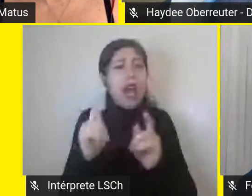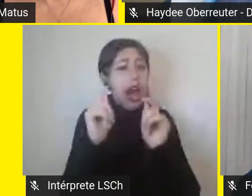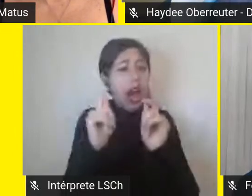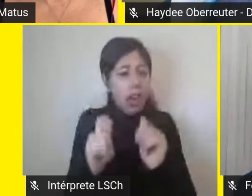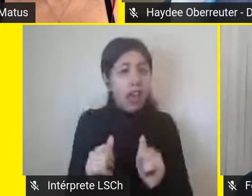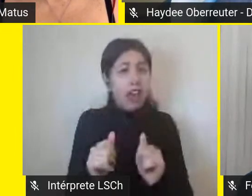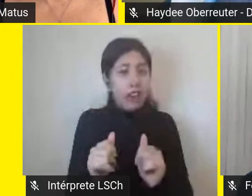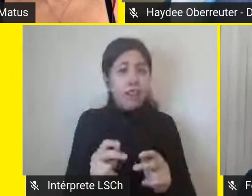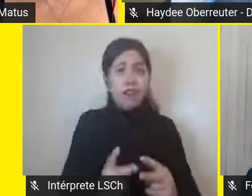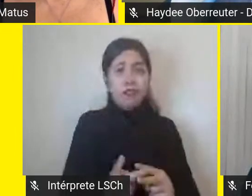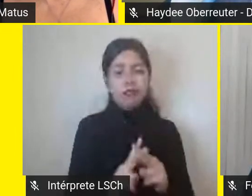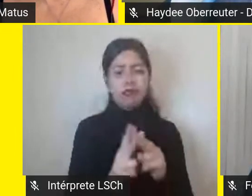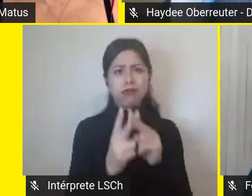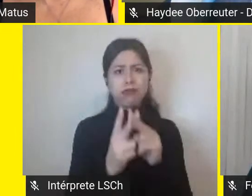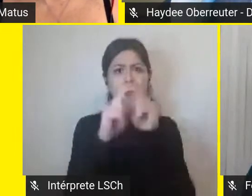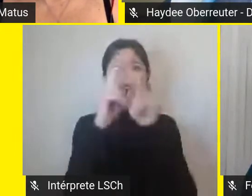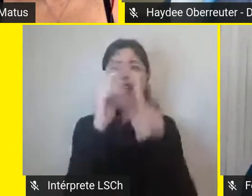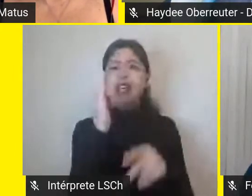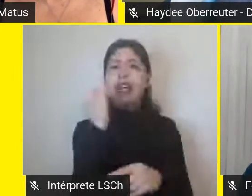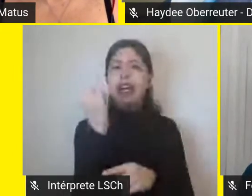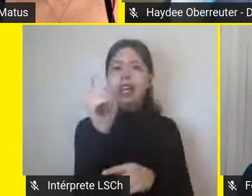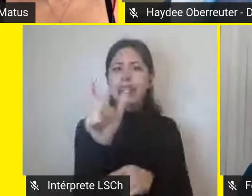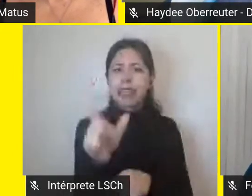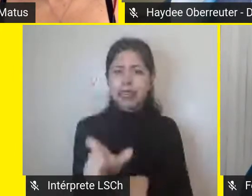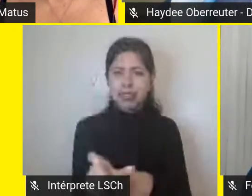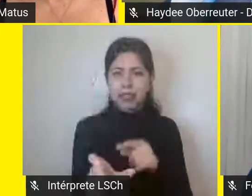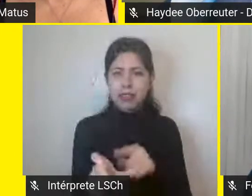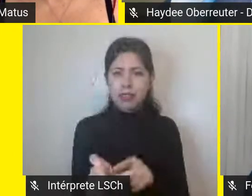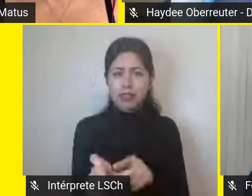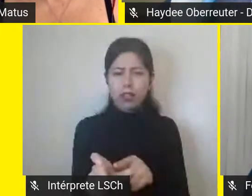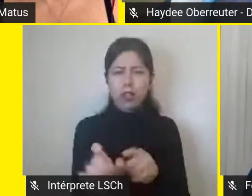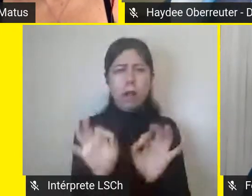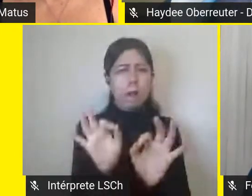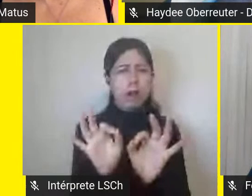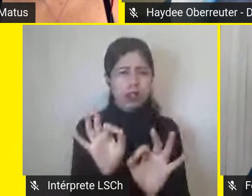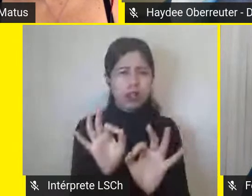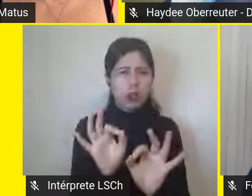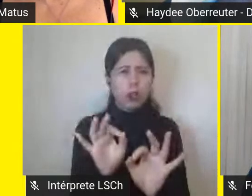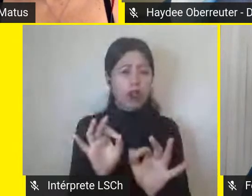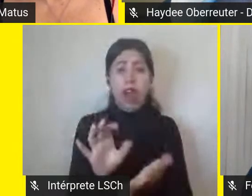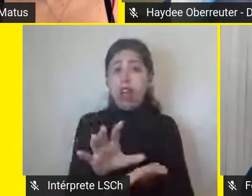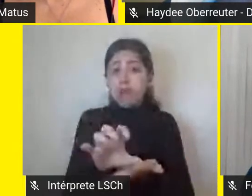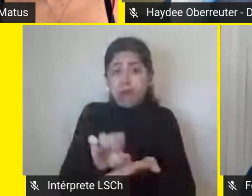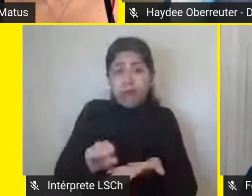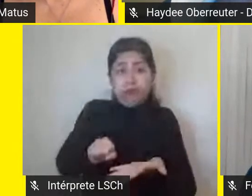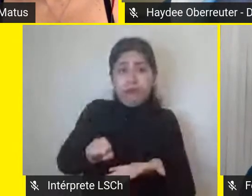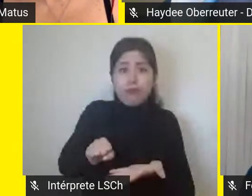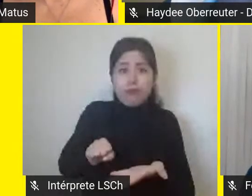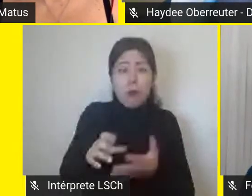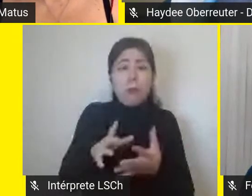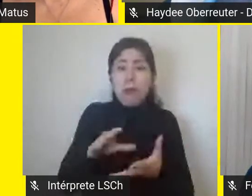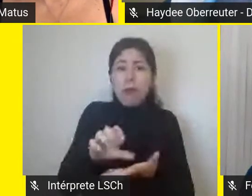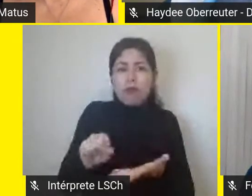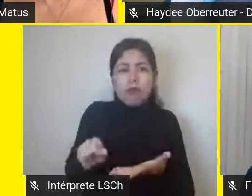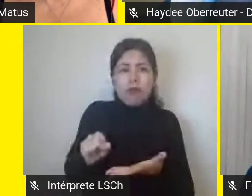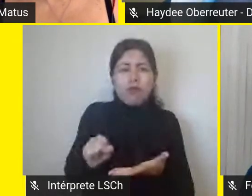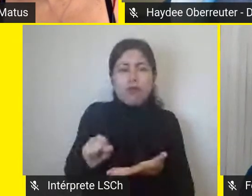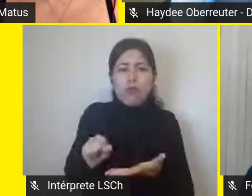individuo extremadamente egoísta, individuo o A, ¿no? Extremadamente egoísta, consumista,